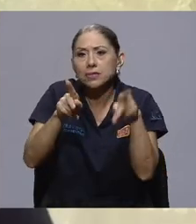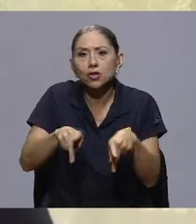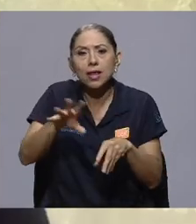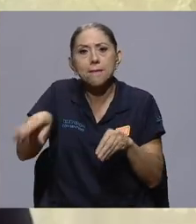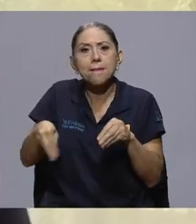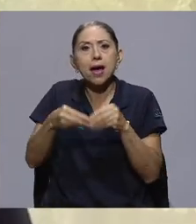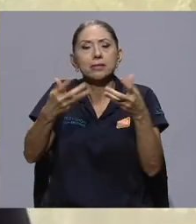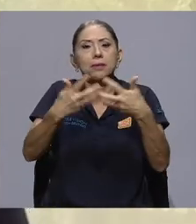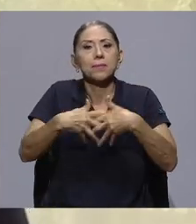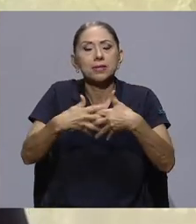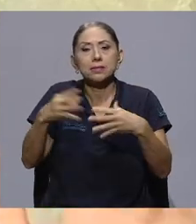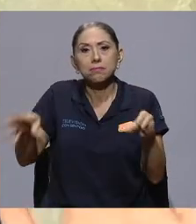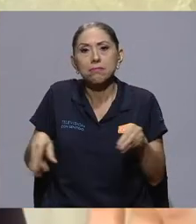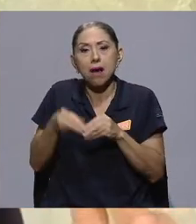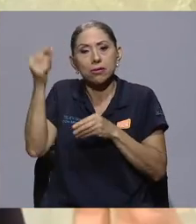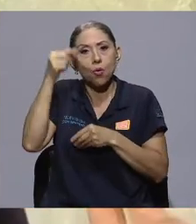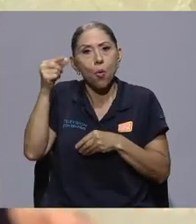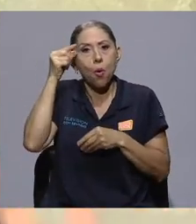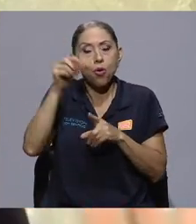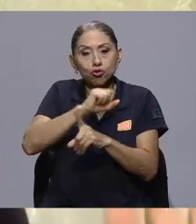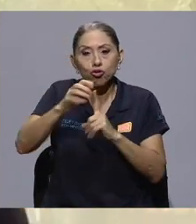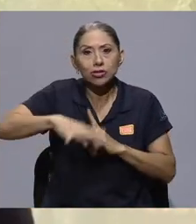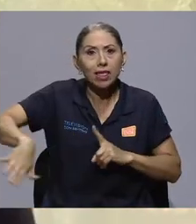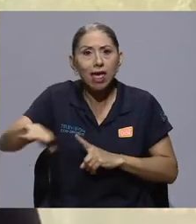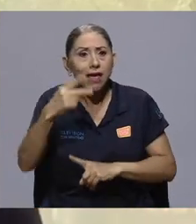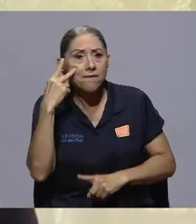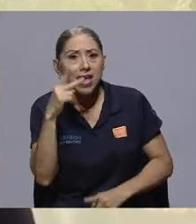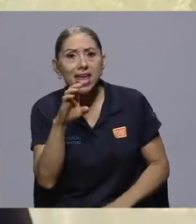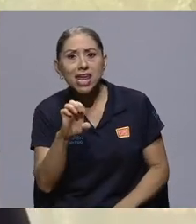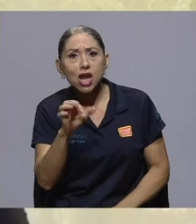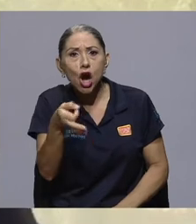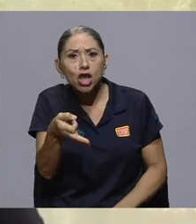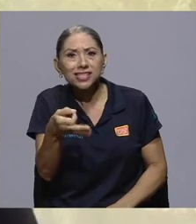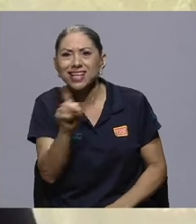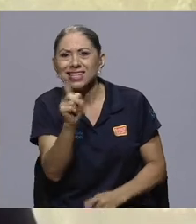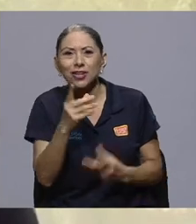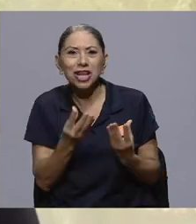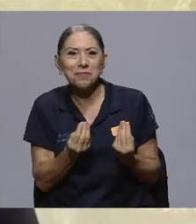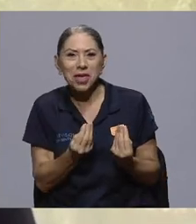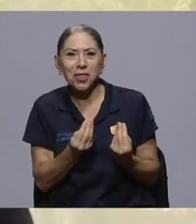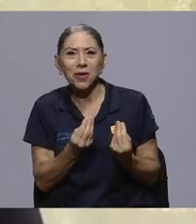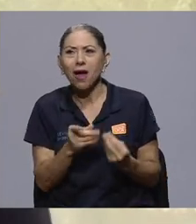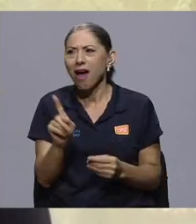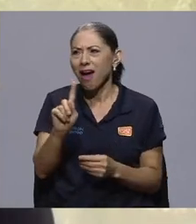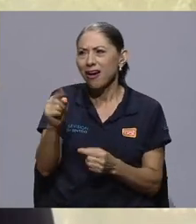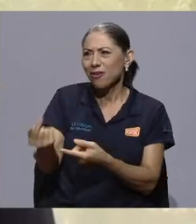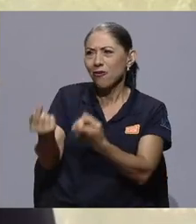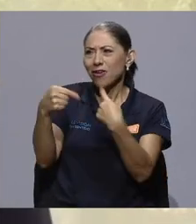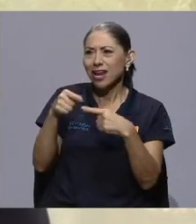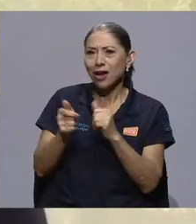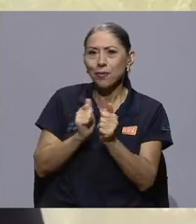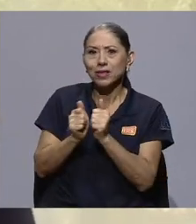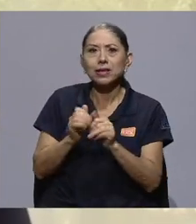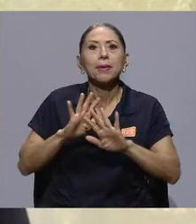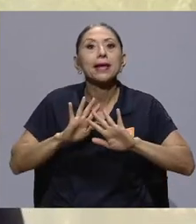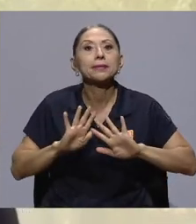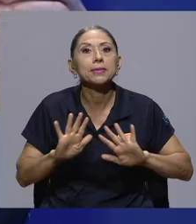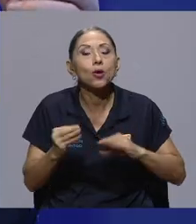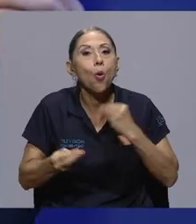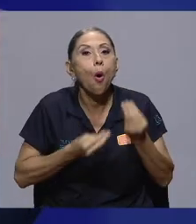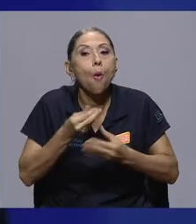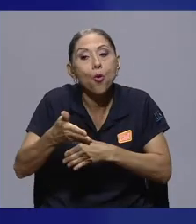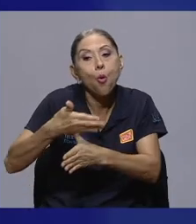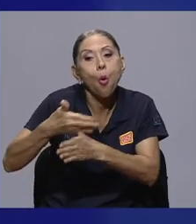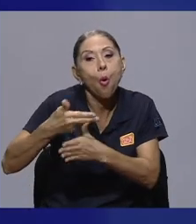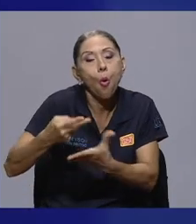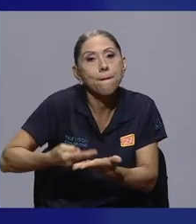y en la sociedad en general que ve ahí y ya no le tiene miedo, ya dicen no vienen a competir, más bien cómo generamos valor compartido. A mí me